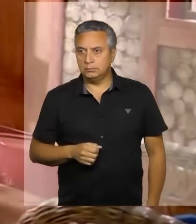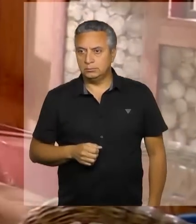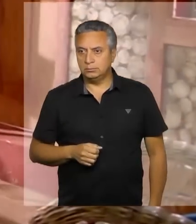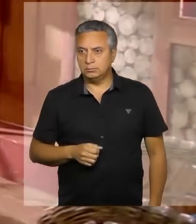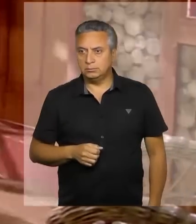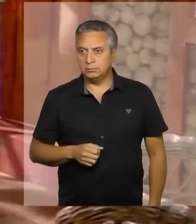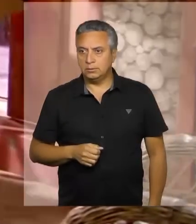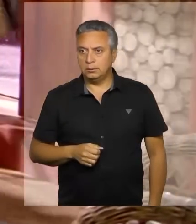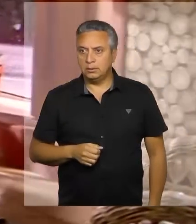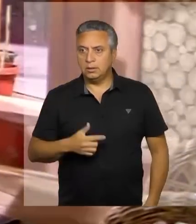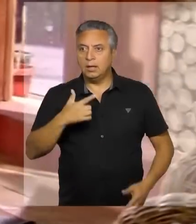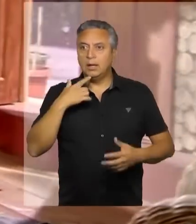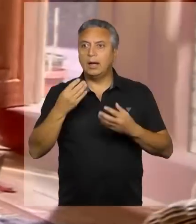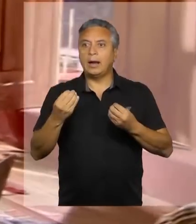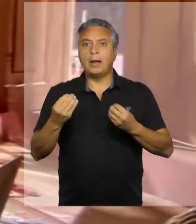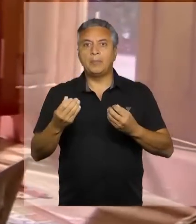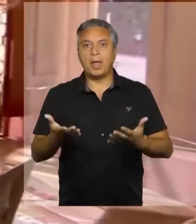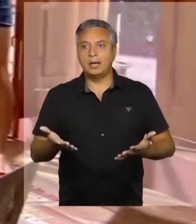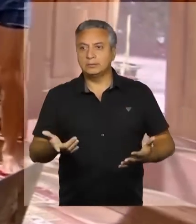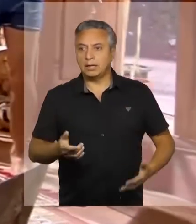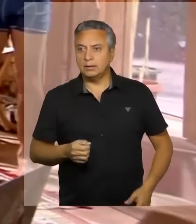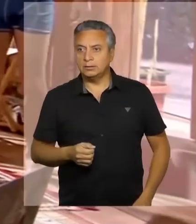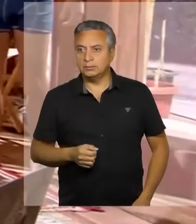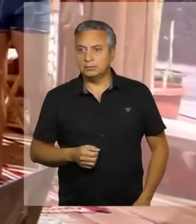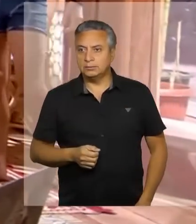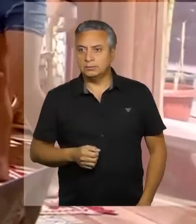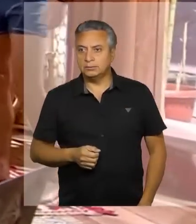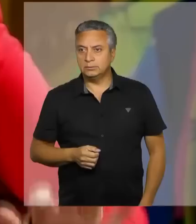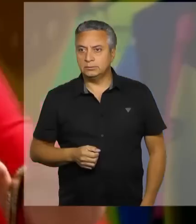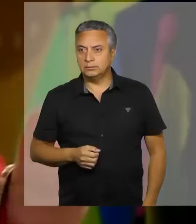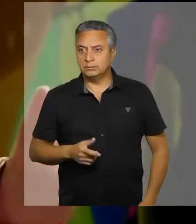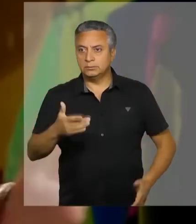¿Qué pasa, por favor? Permiso. Dios mío.